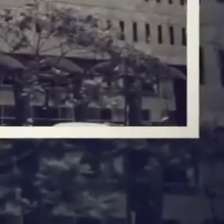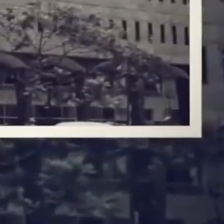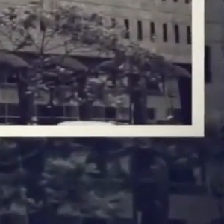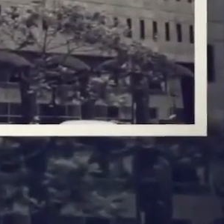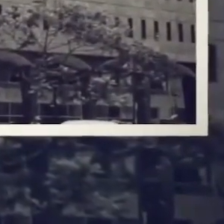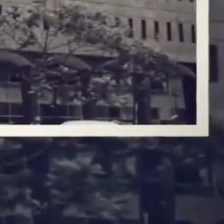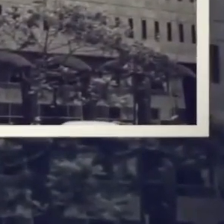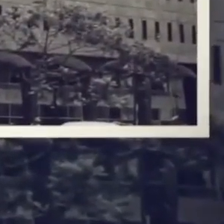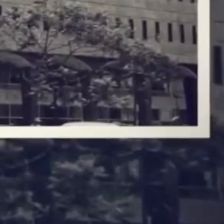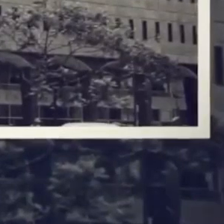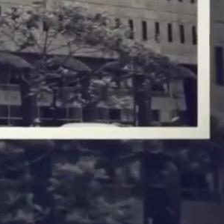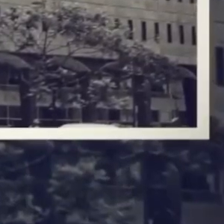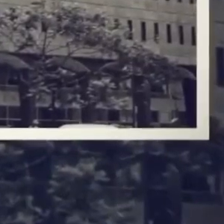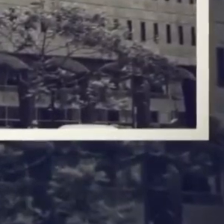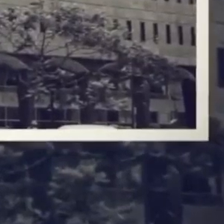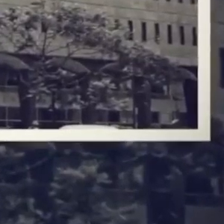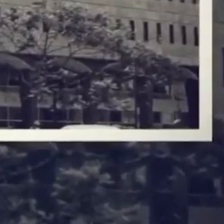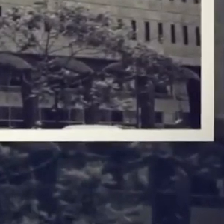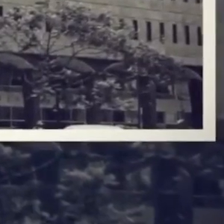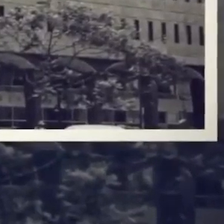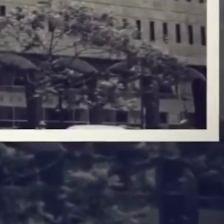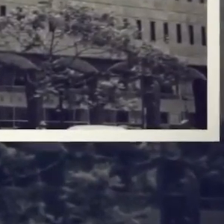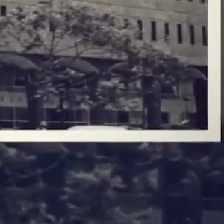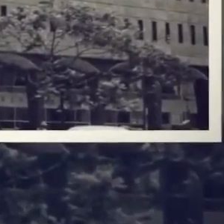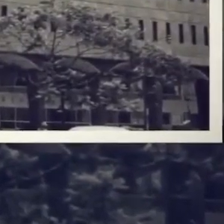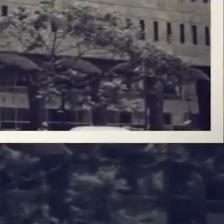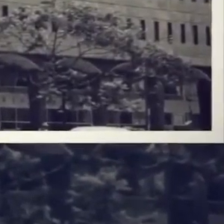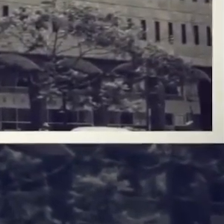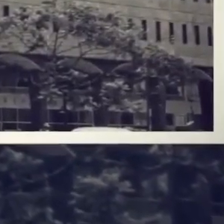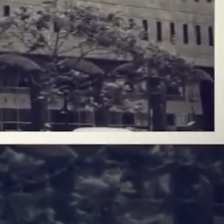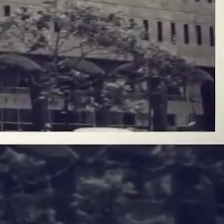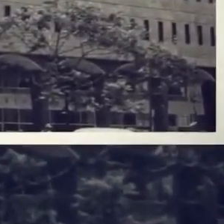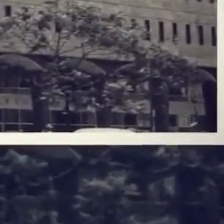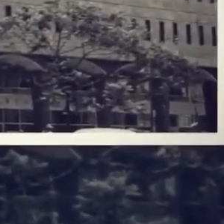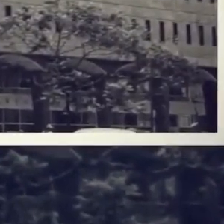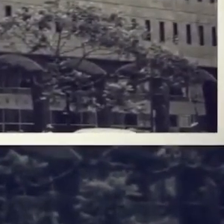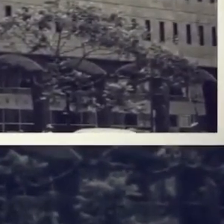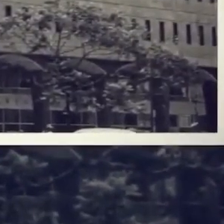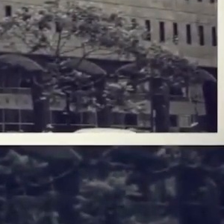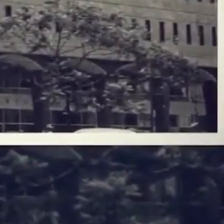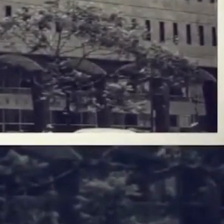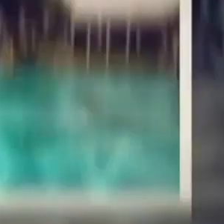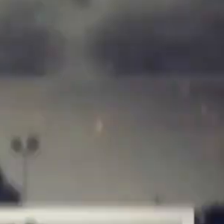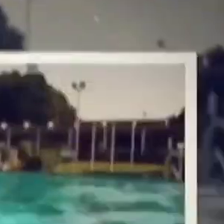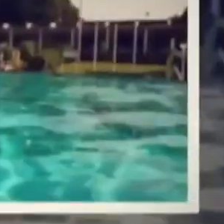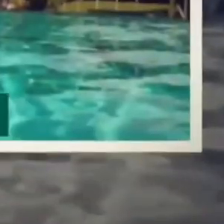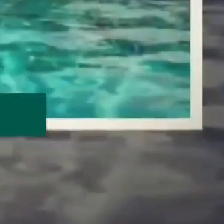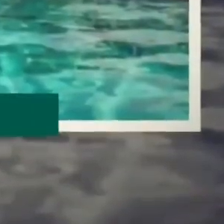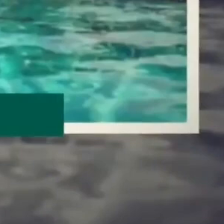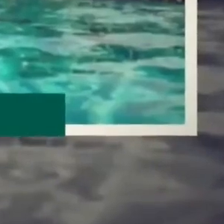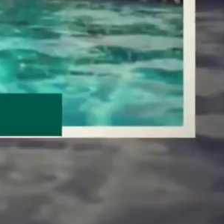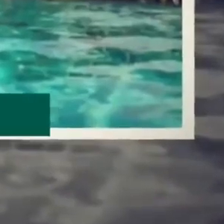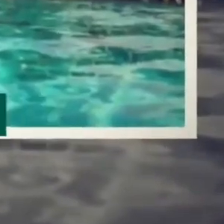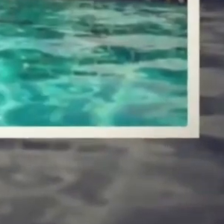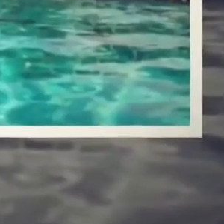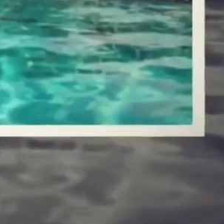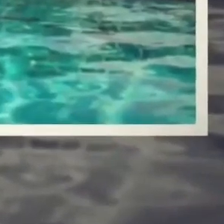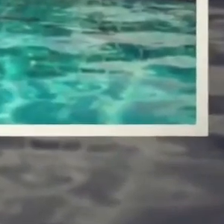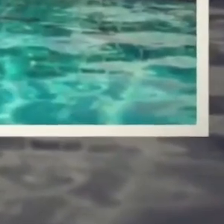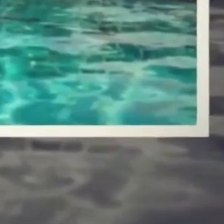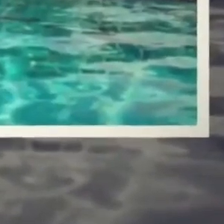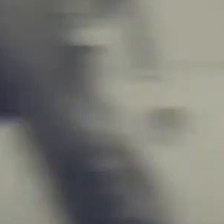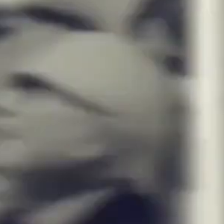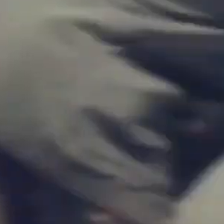de Ricardo Poza, cumple 101 funciones en el Teatro Hidalgo, con la participación de Ignacio López Tarso. Abre sus puertas el Centro